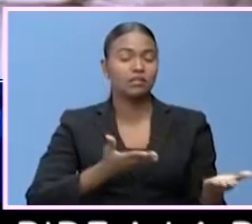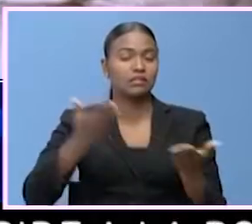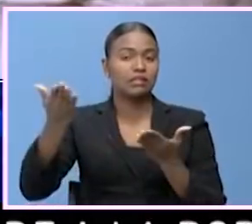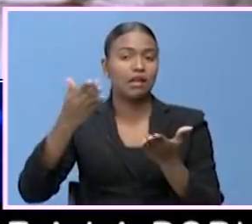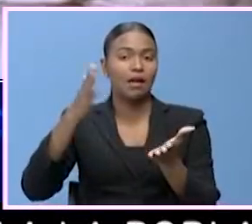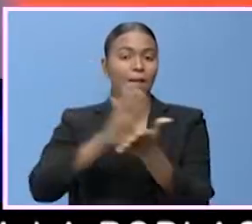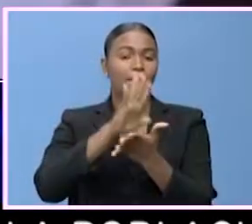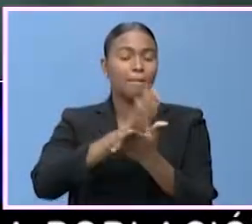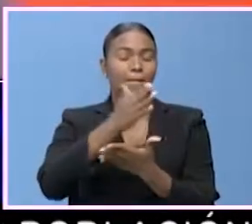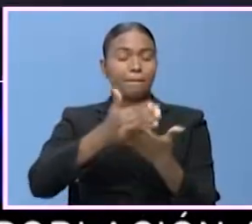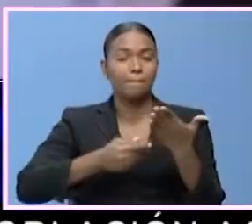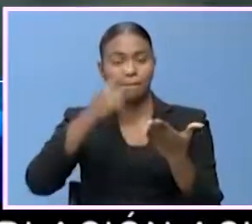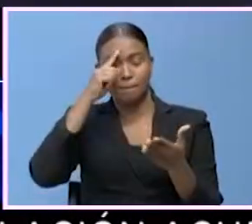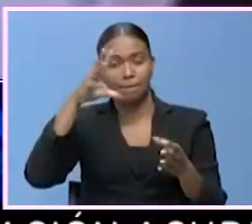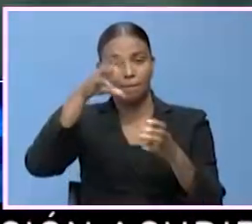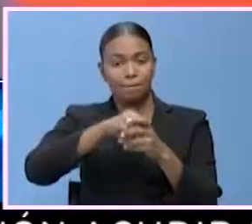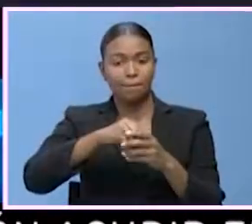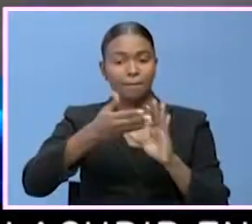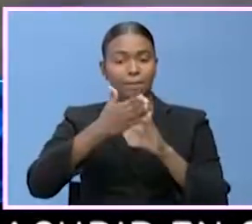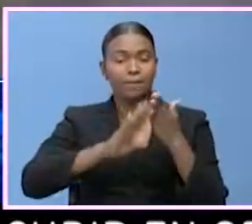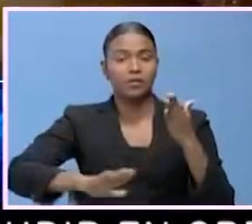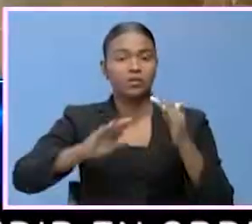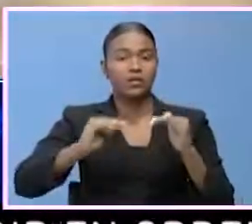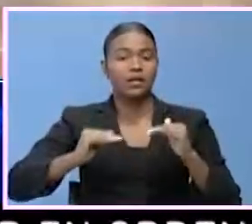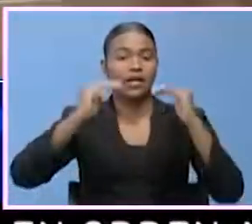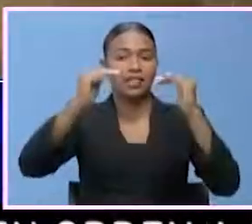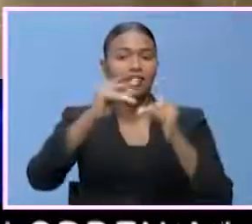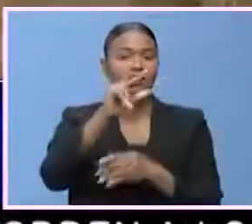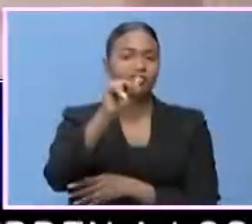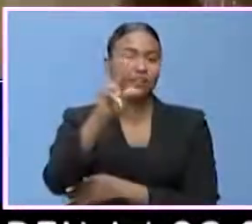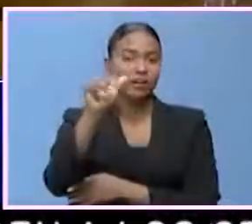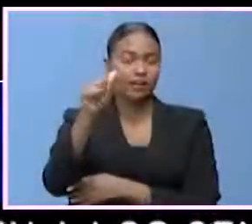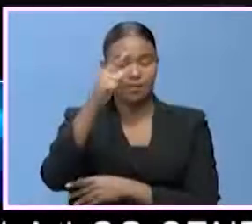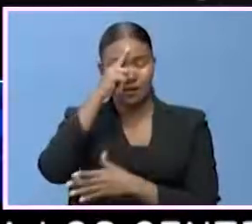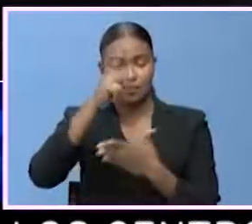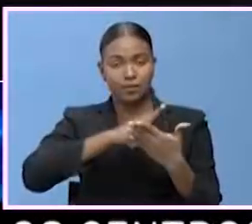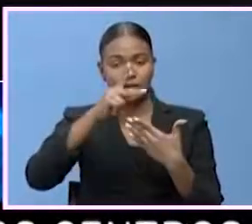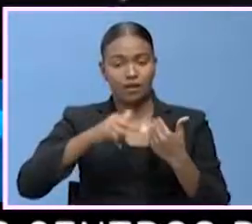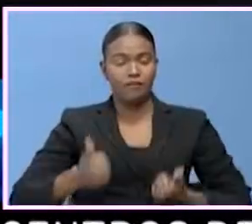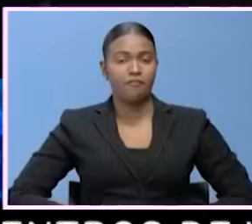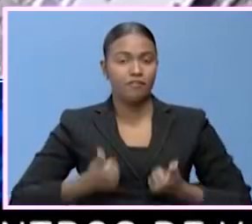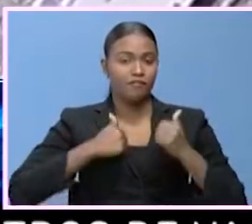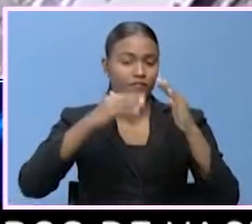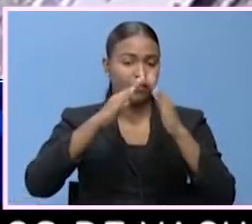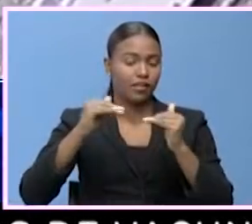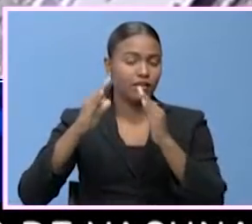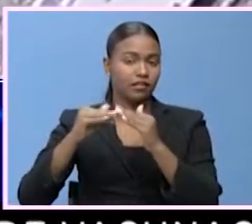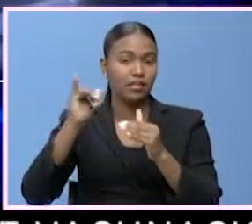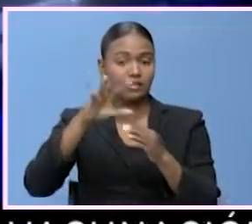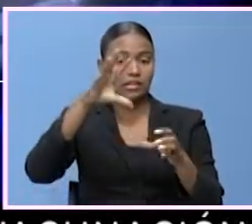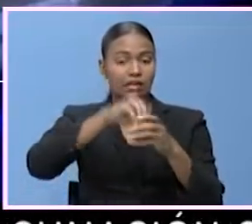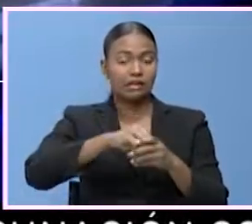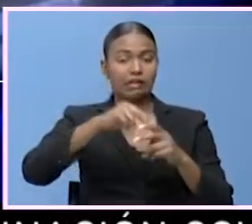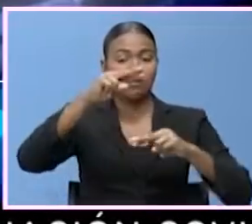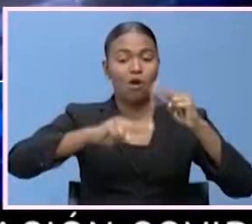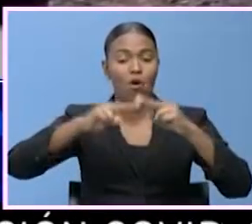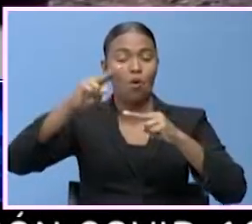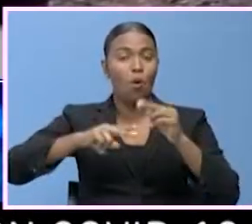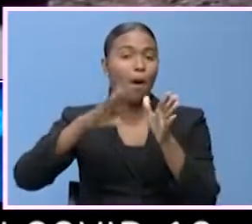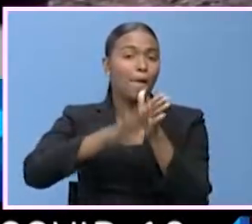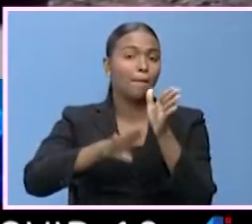los documentos para la inclusión de Ciudad Altos de la Ribera en el Programa de Viviendas, un complejo habitacional de bajo